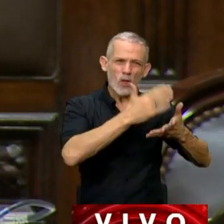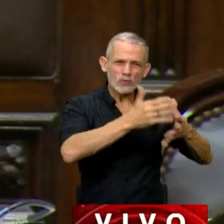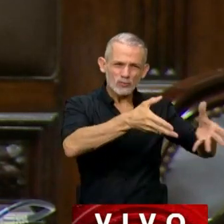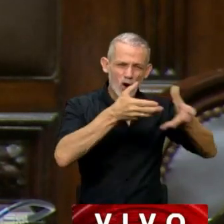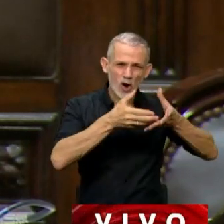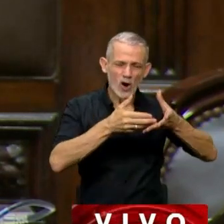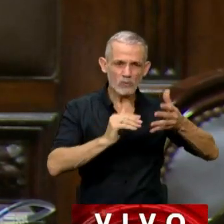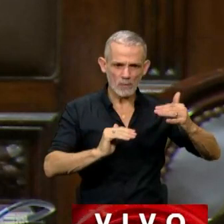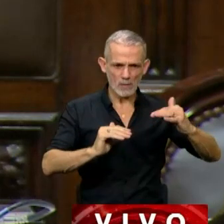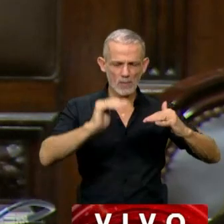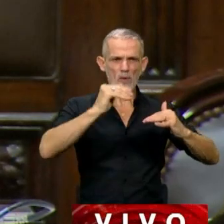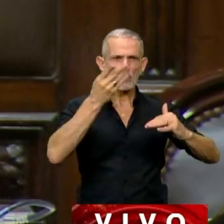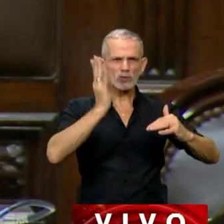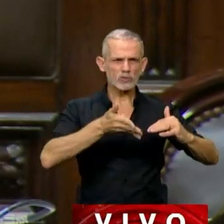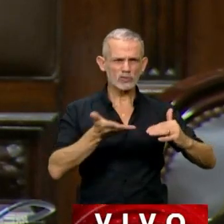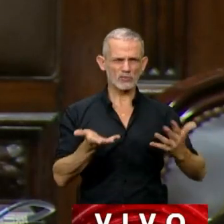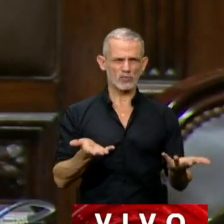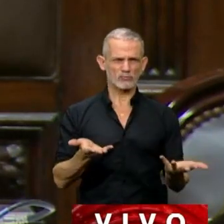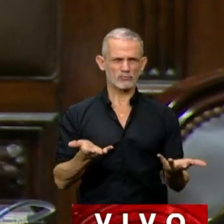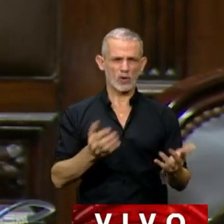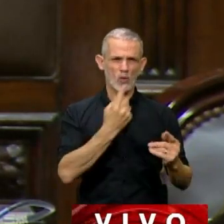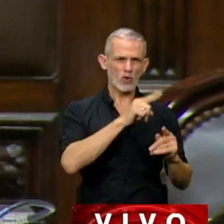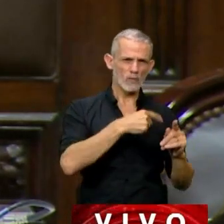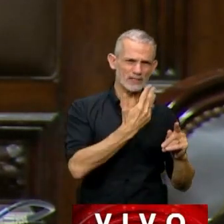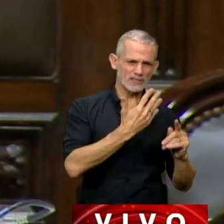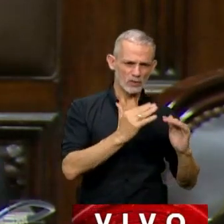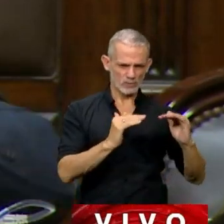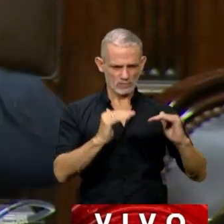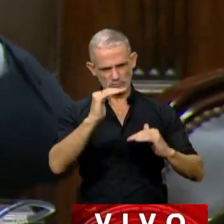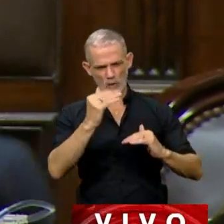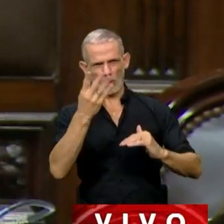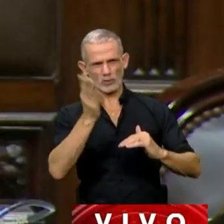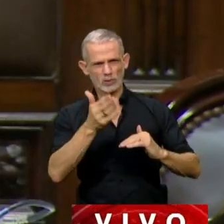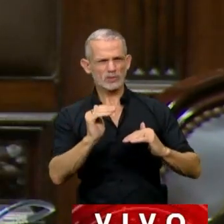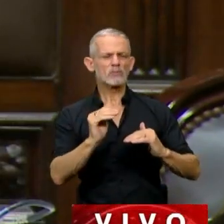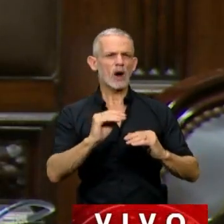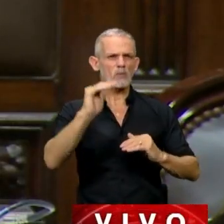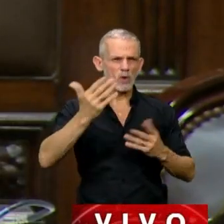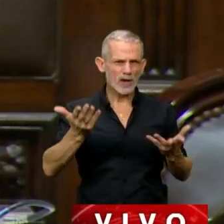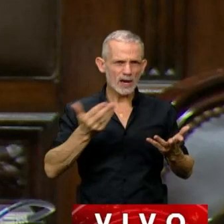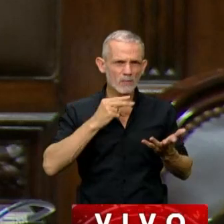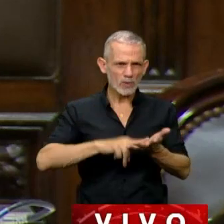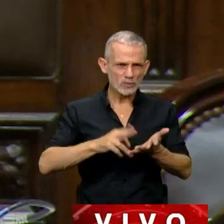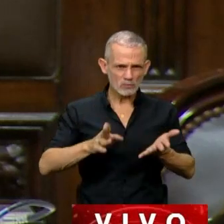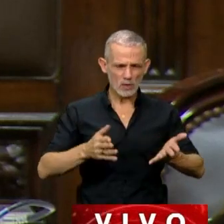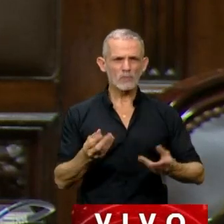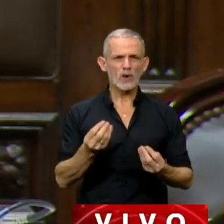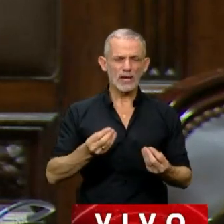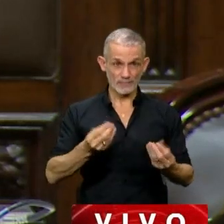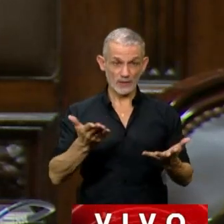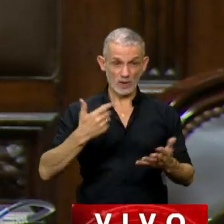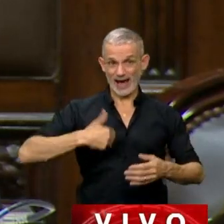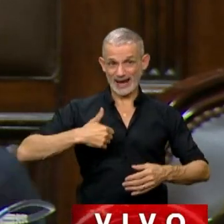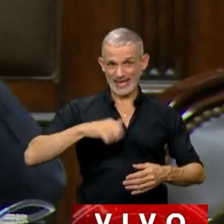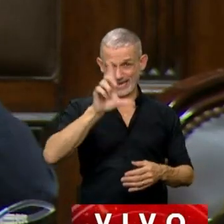pasaron a ser el 4%. El 4%. Ahora, ¿a qué responde todo esto? Responde a que en